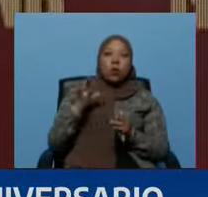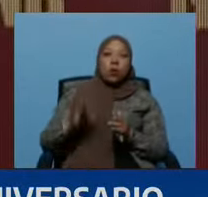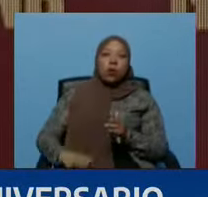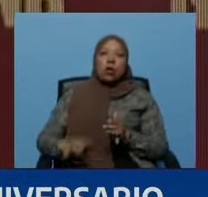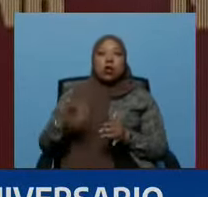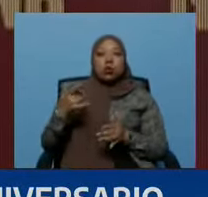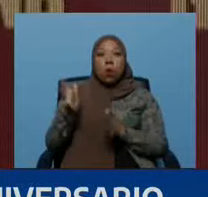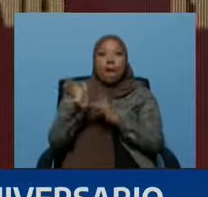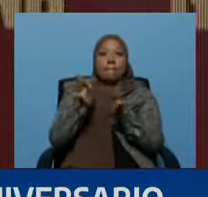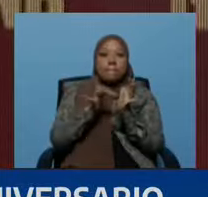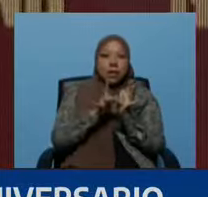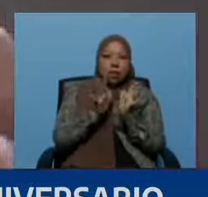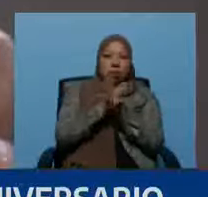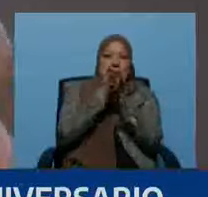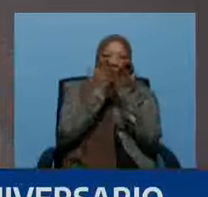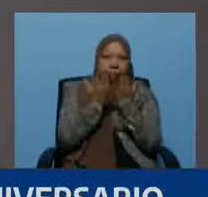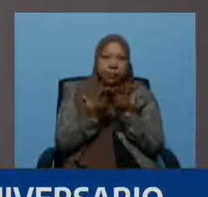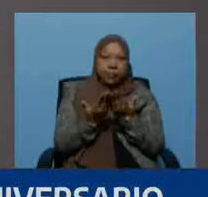a la Biblia.